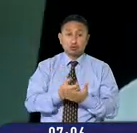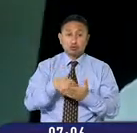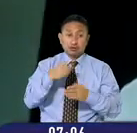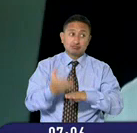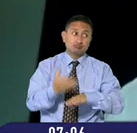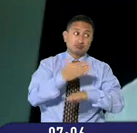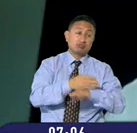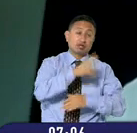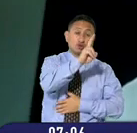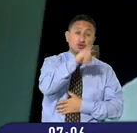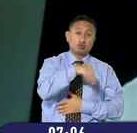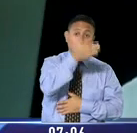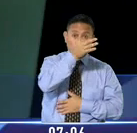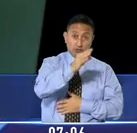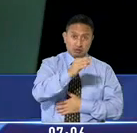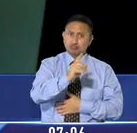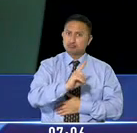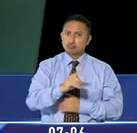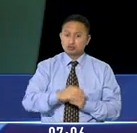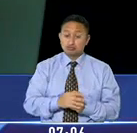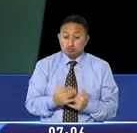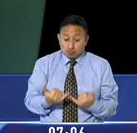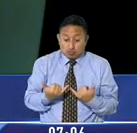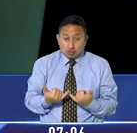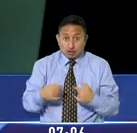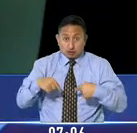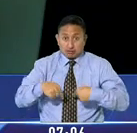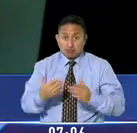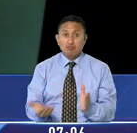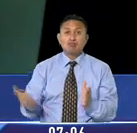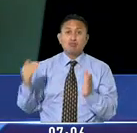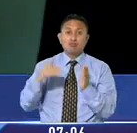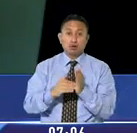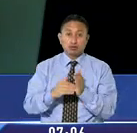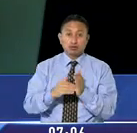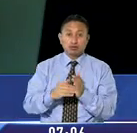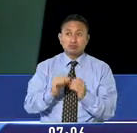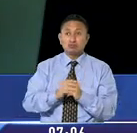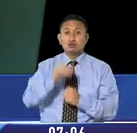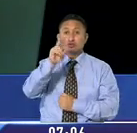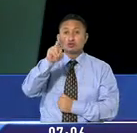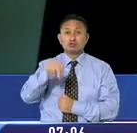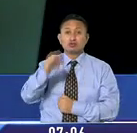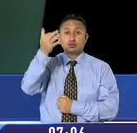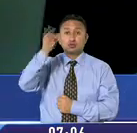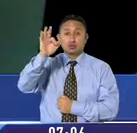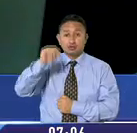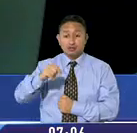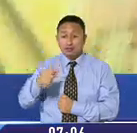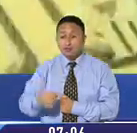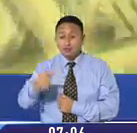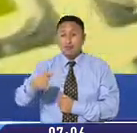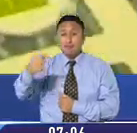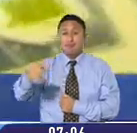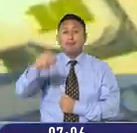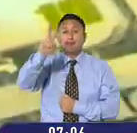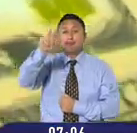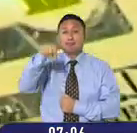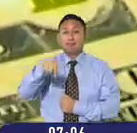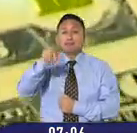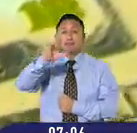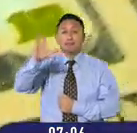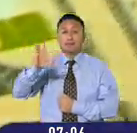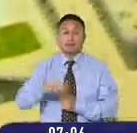fue en 2019 y que la previsión en este momento es que volverá a ser lo que fuimos en 2019 recién en 2023. Para enfrentar